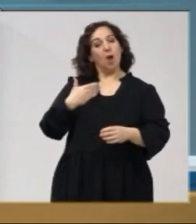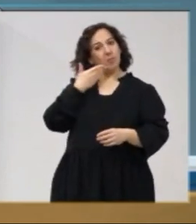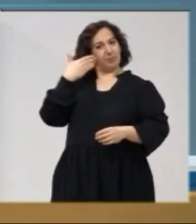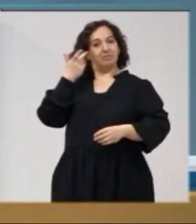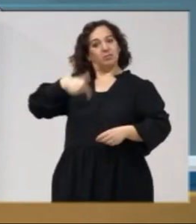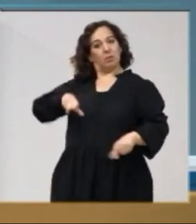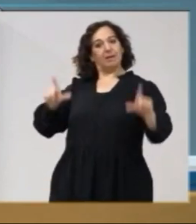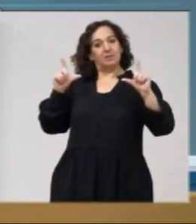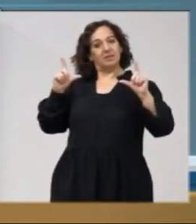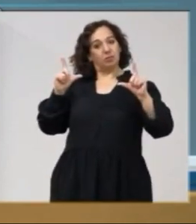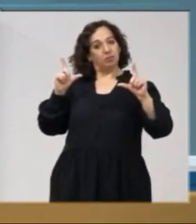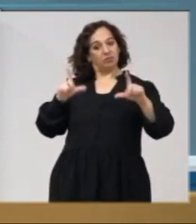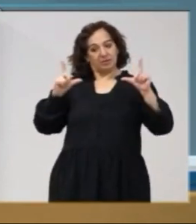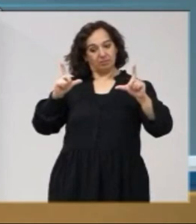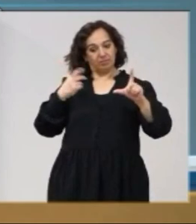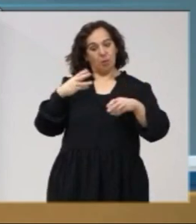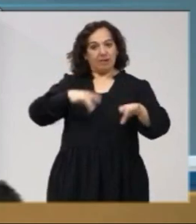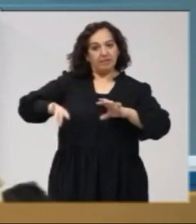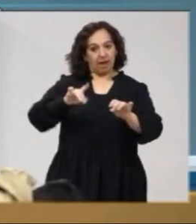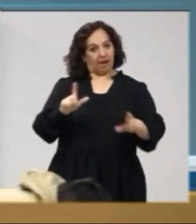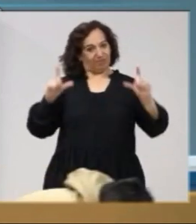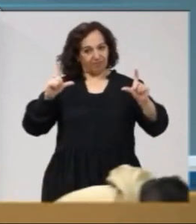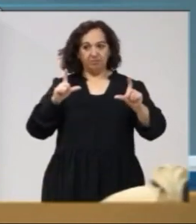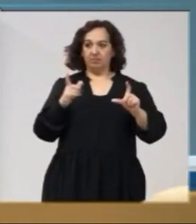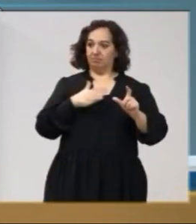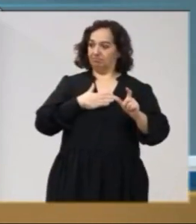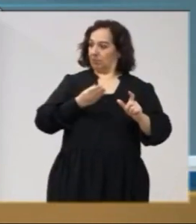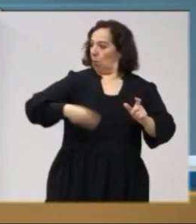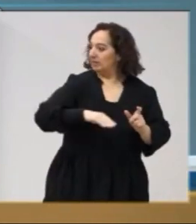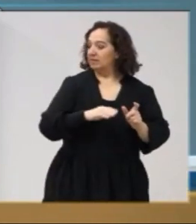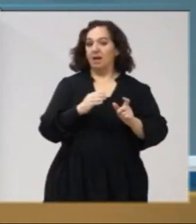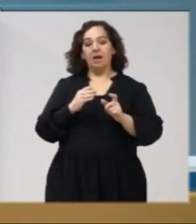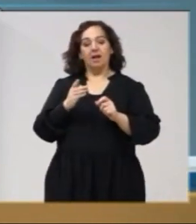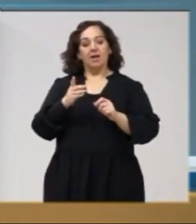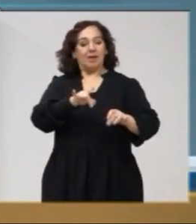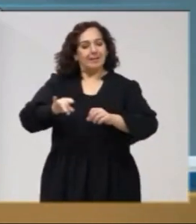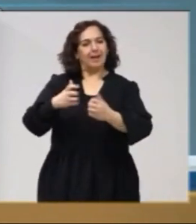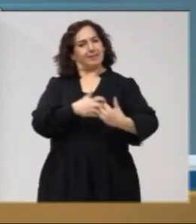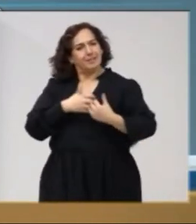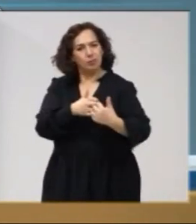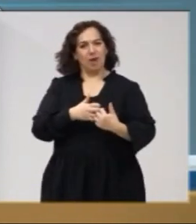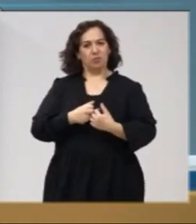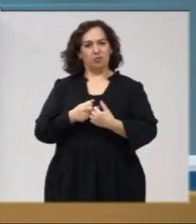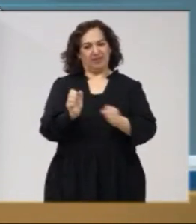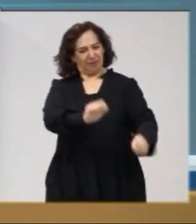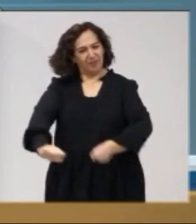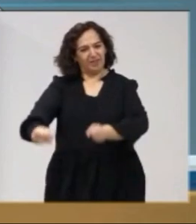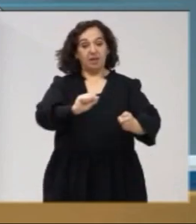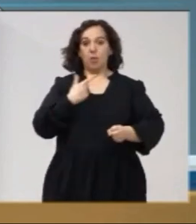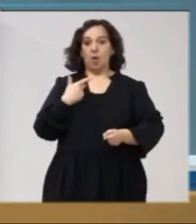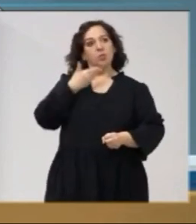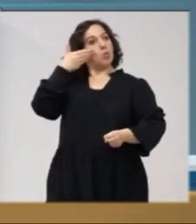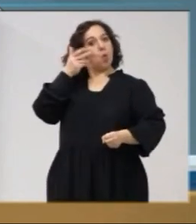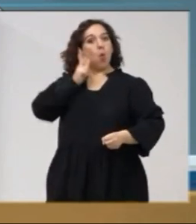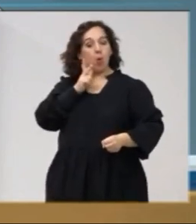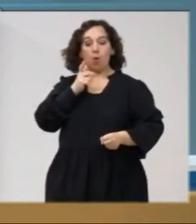los políticos a nuestra tierra, luchar por ella. Eso es demasiado privilegio como para además que haya